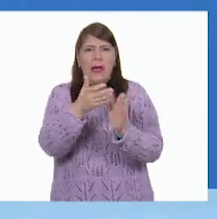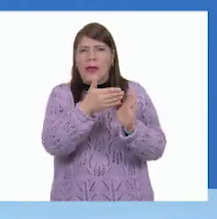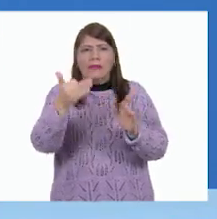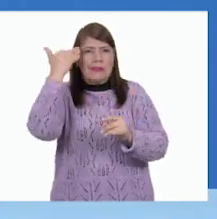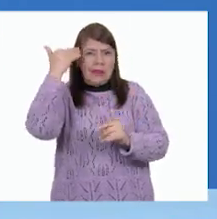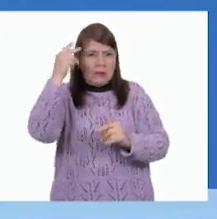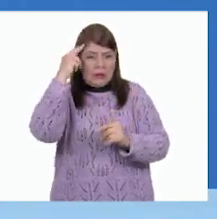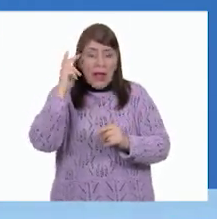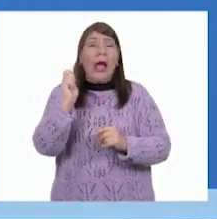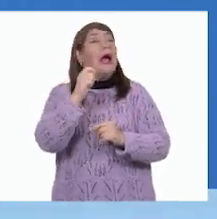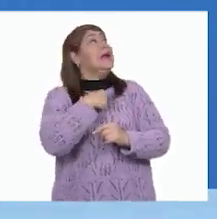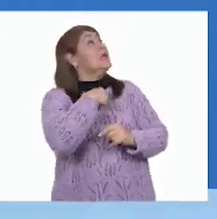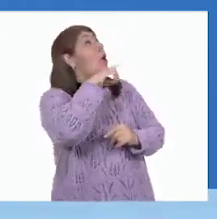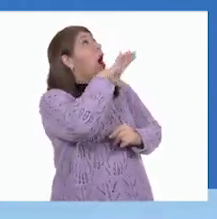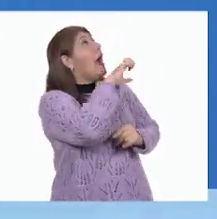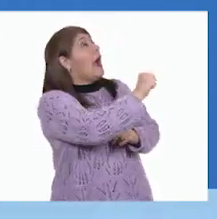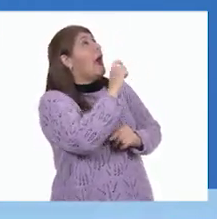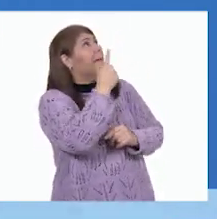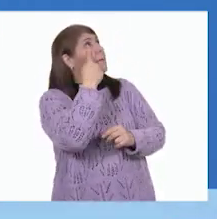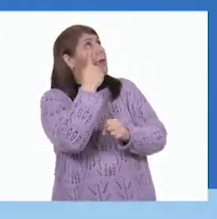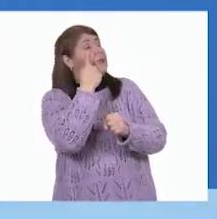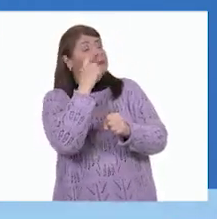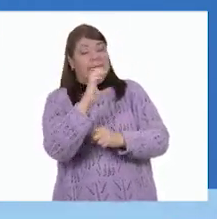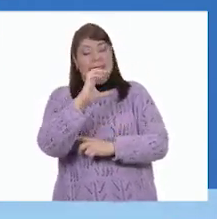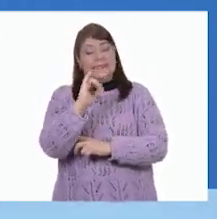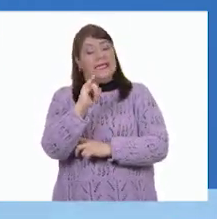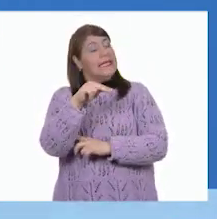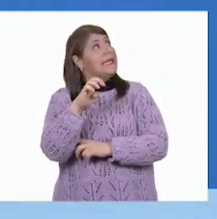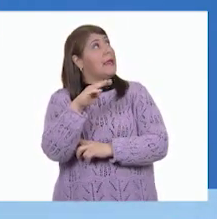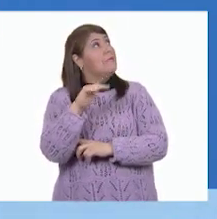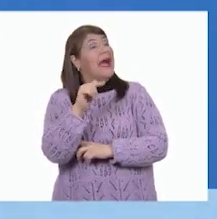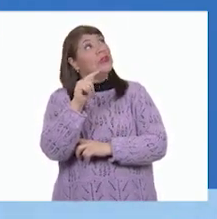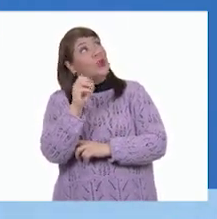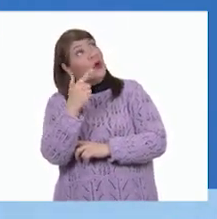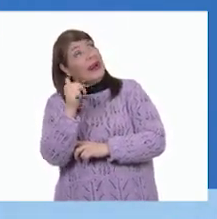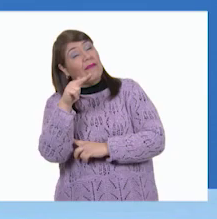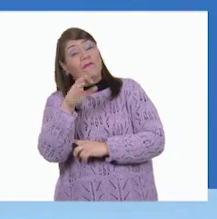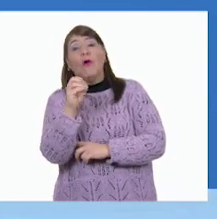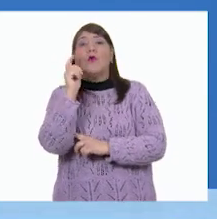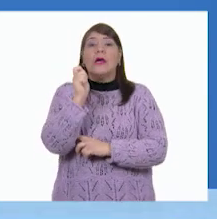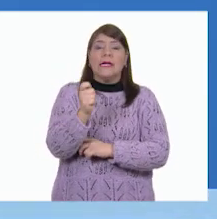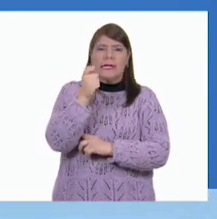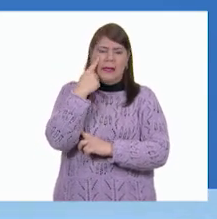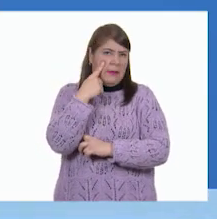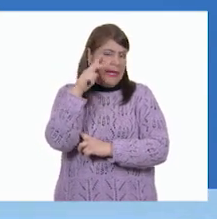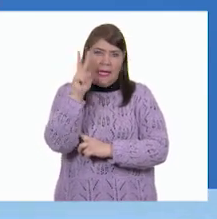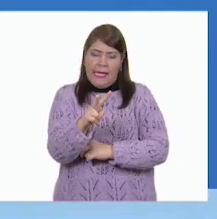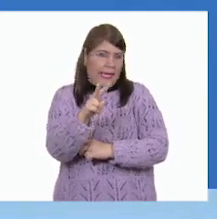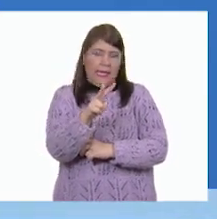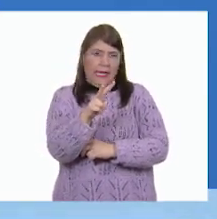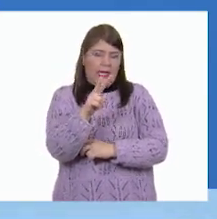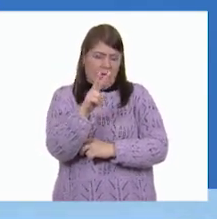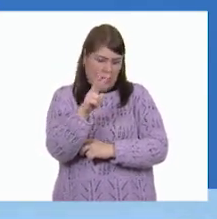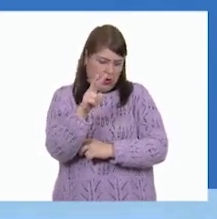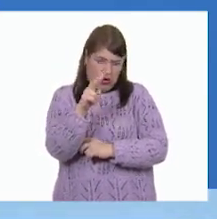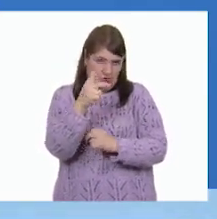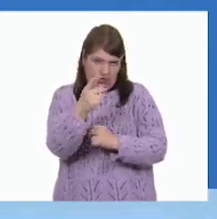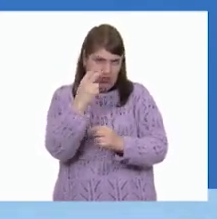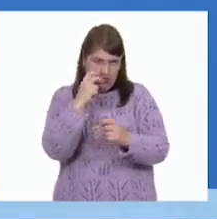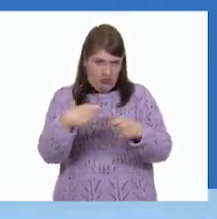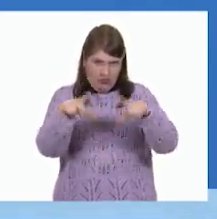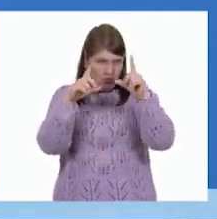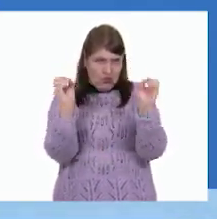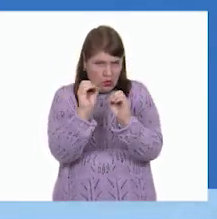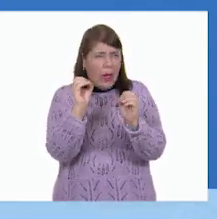maestra! Encontré sobre el cinematógrafo. Bueno, no sale en pantalla, pero lo deduje porque fue